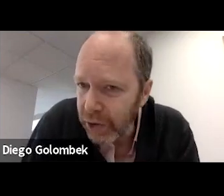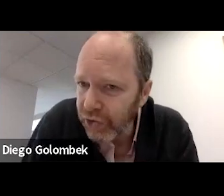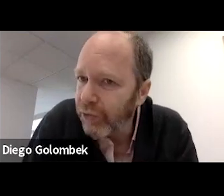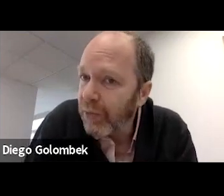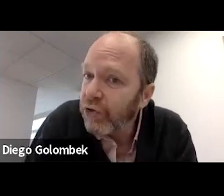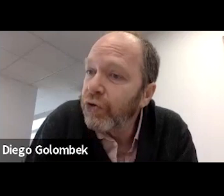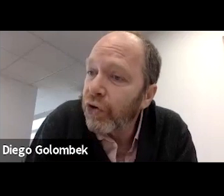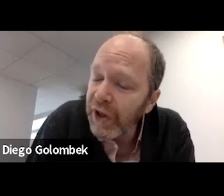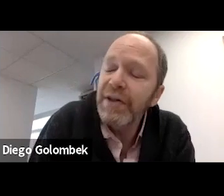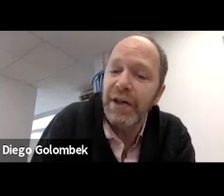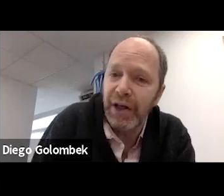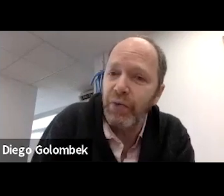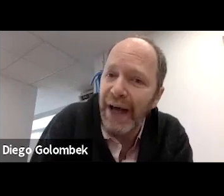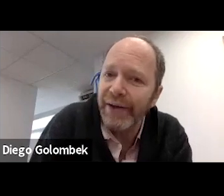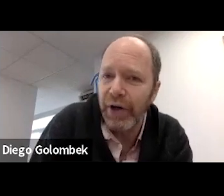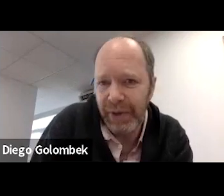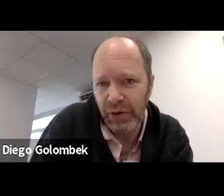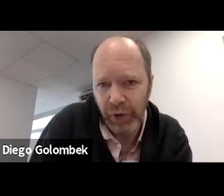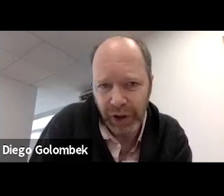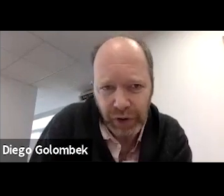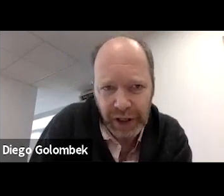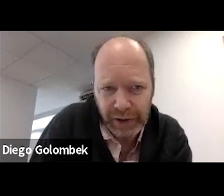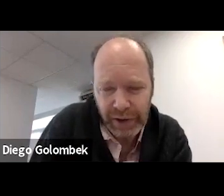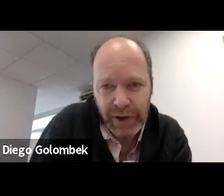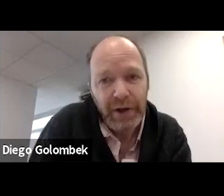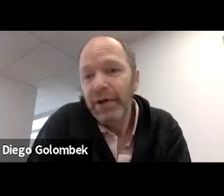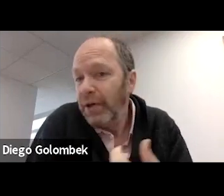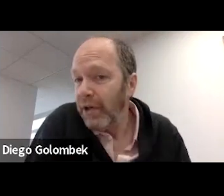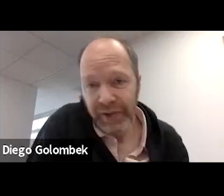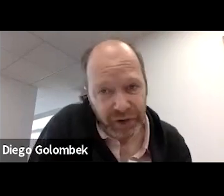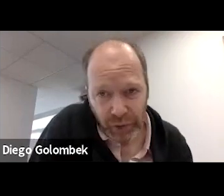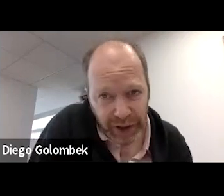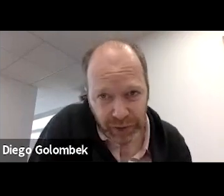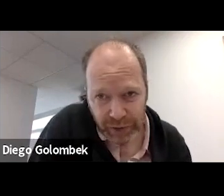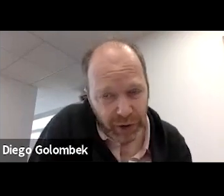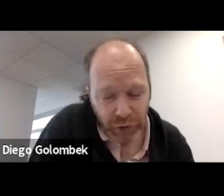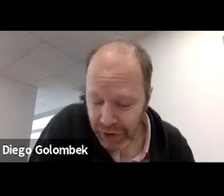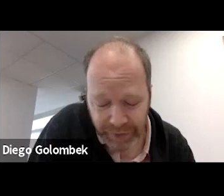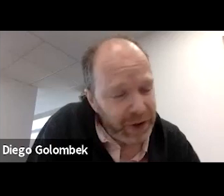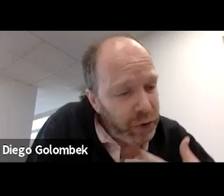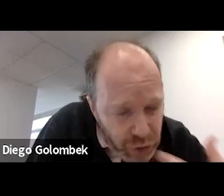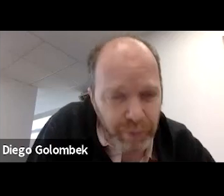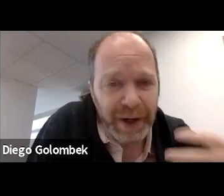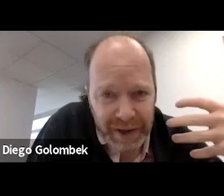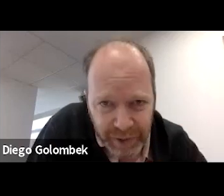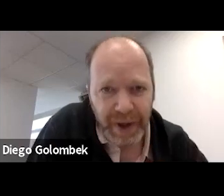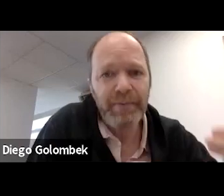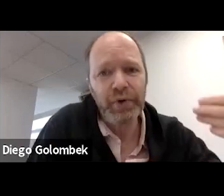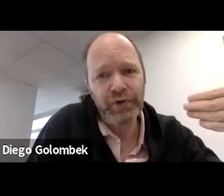grandes rasgos, la formación docente tiene un largo camino por recorrer. Les decía hace un rato, los científicos